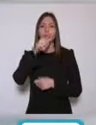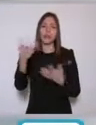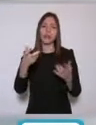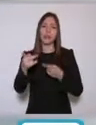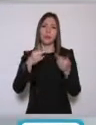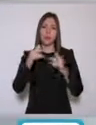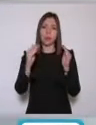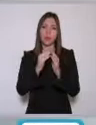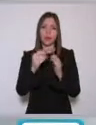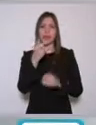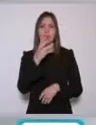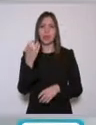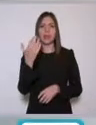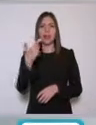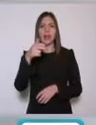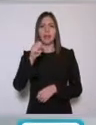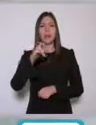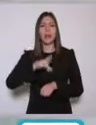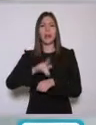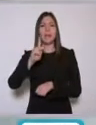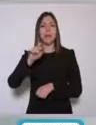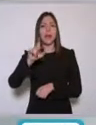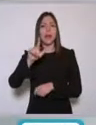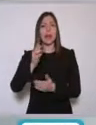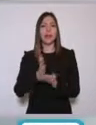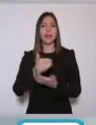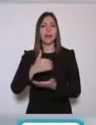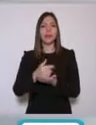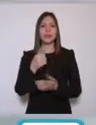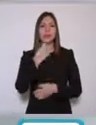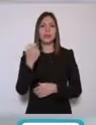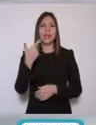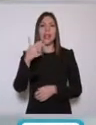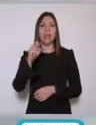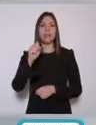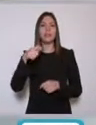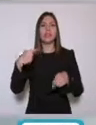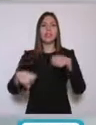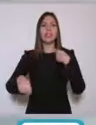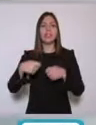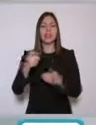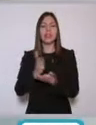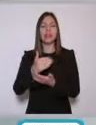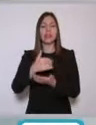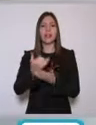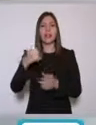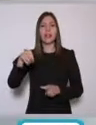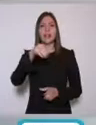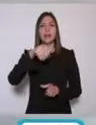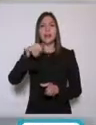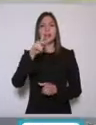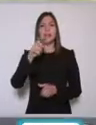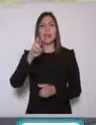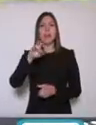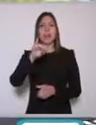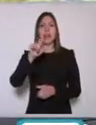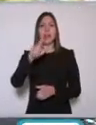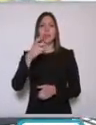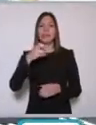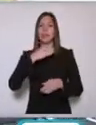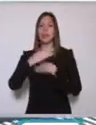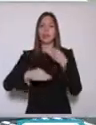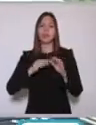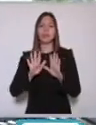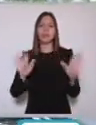casita. 350 gramos de queso panela en cubos. así es, 100 gramos de chicharrón en trozos. Y perejil para decorar al gusto y chan chan. Eso